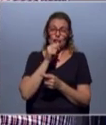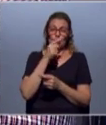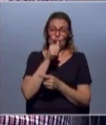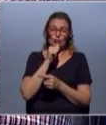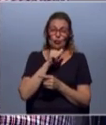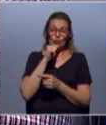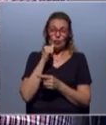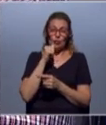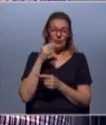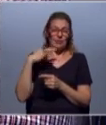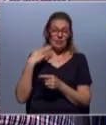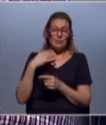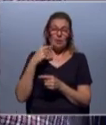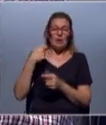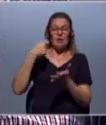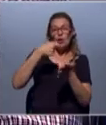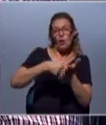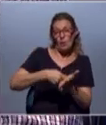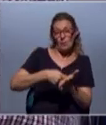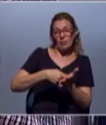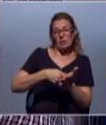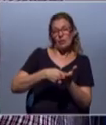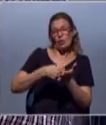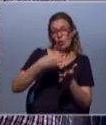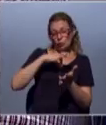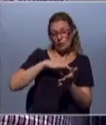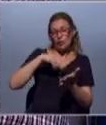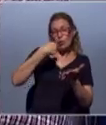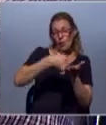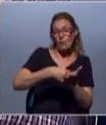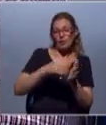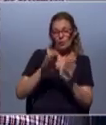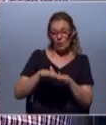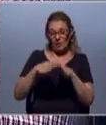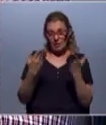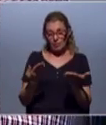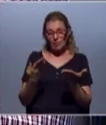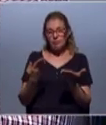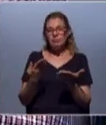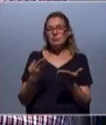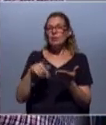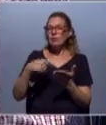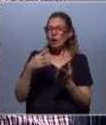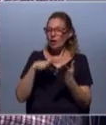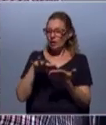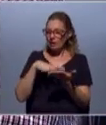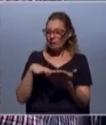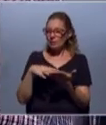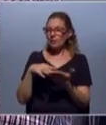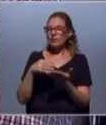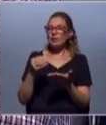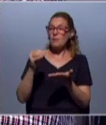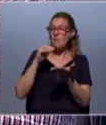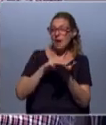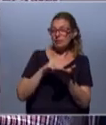sueldo compras un libro y lo lees de entre dos o tres aves en base a un concurso vas a saber un poco más que la